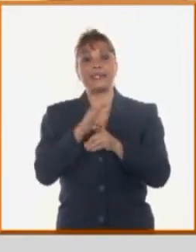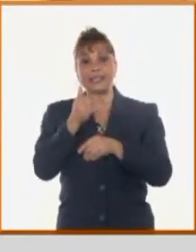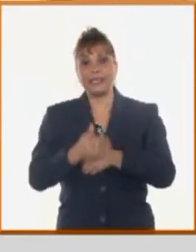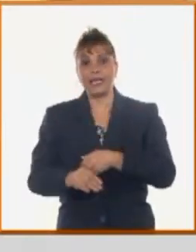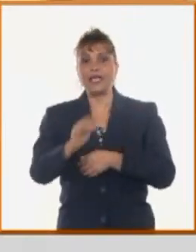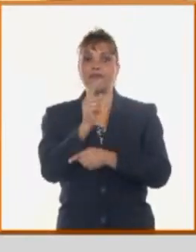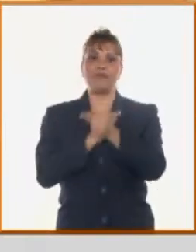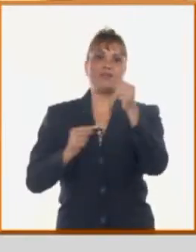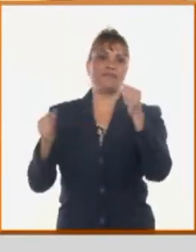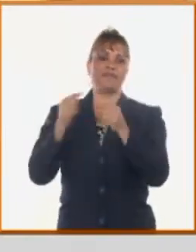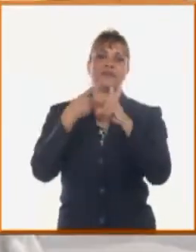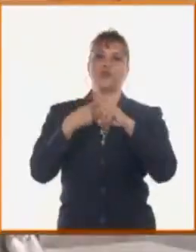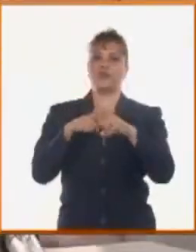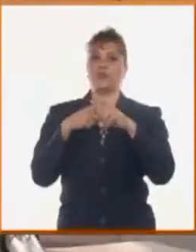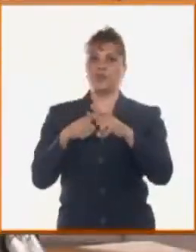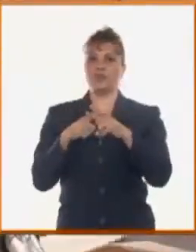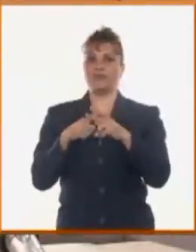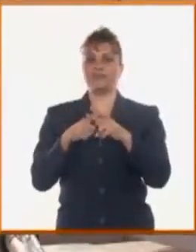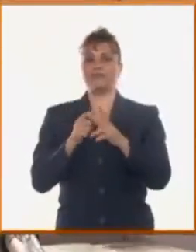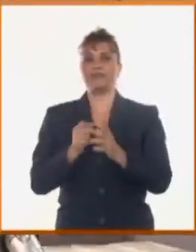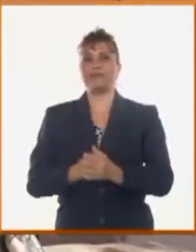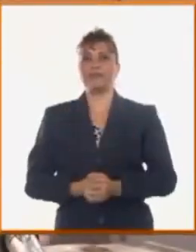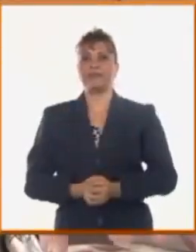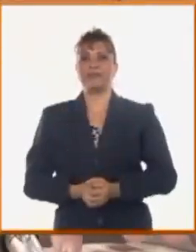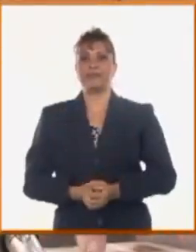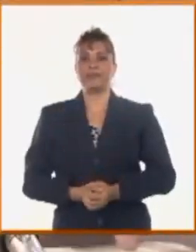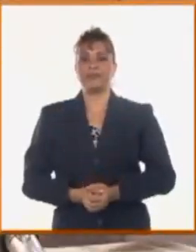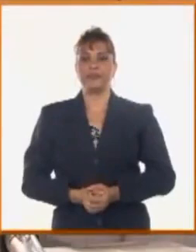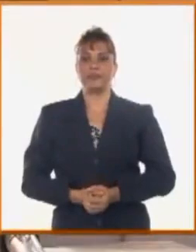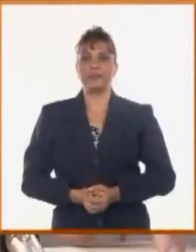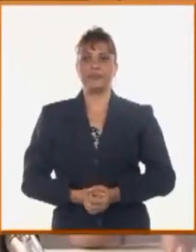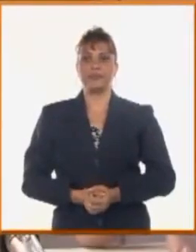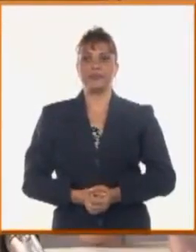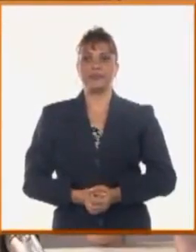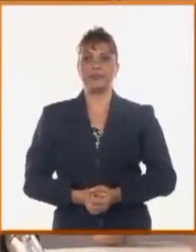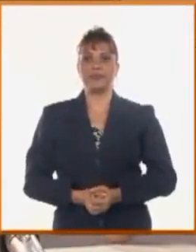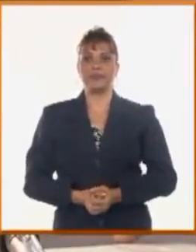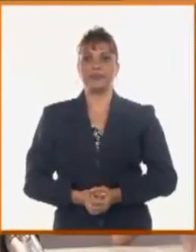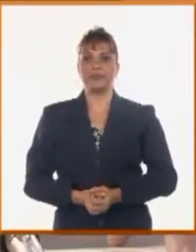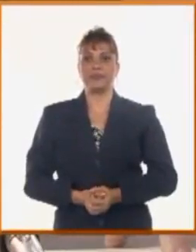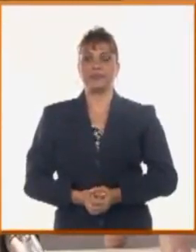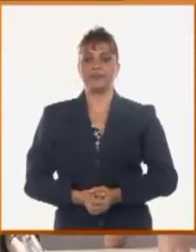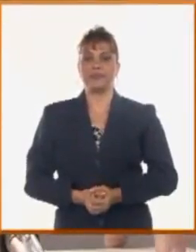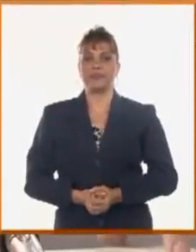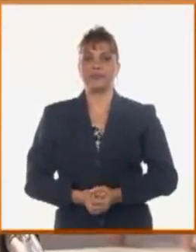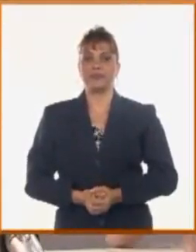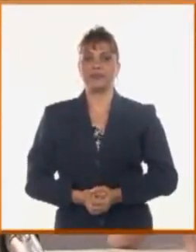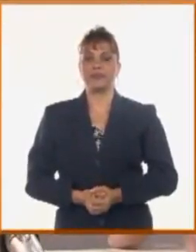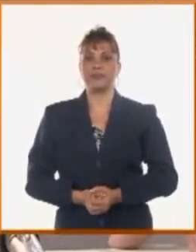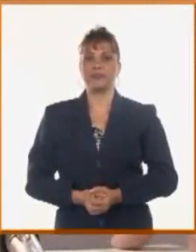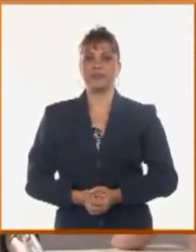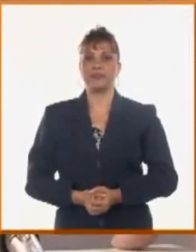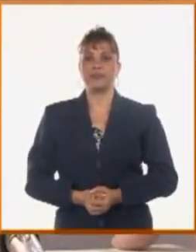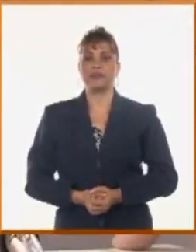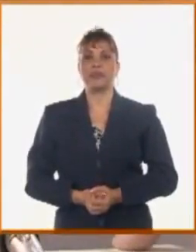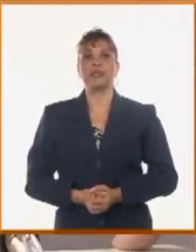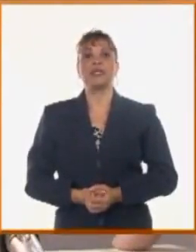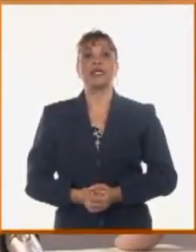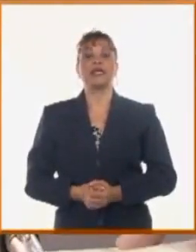y solución. Creo que con el diseño y la terminación de esta tienda